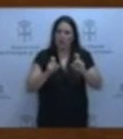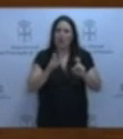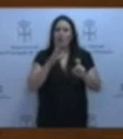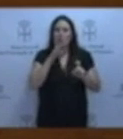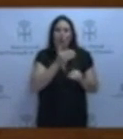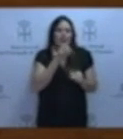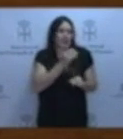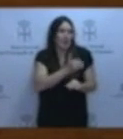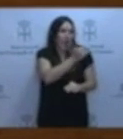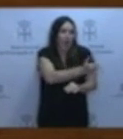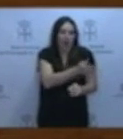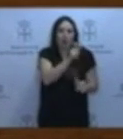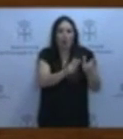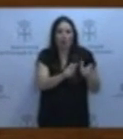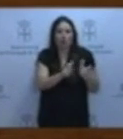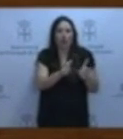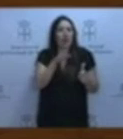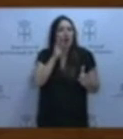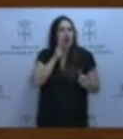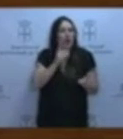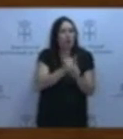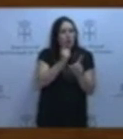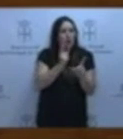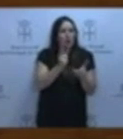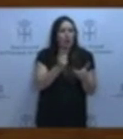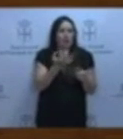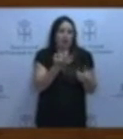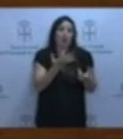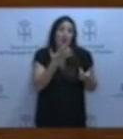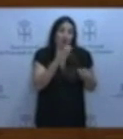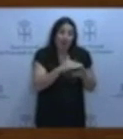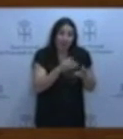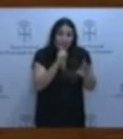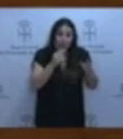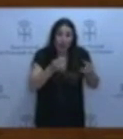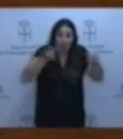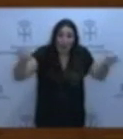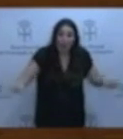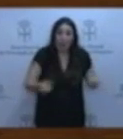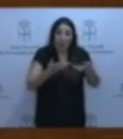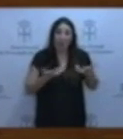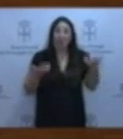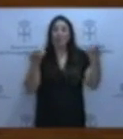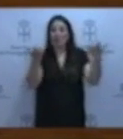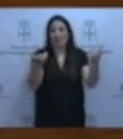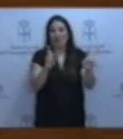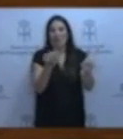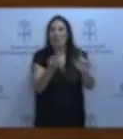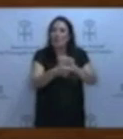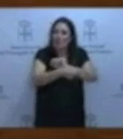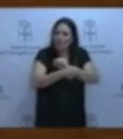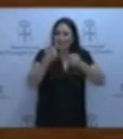del compañero. Para que eso no sea un eslogan de campaña y sea algo de verdad, hace falta hacer medidas concretas. Les pido que